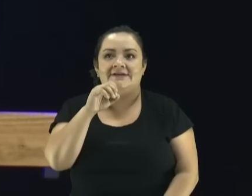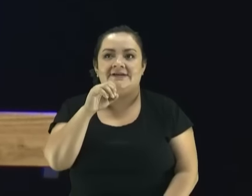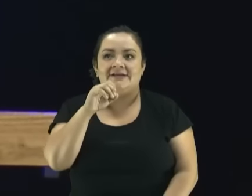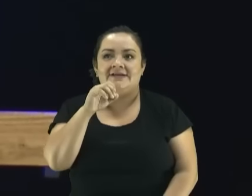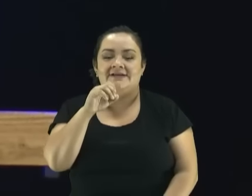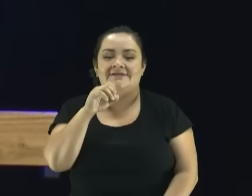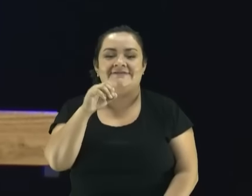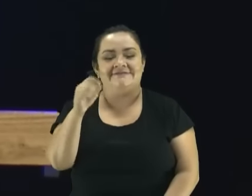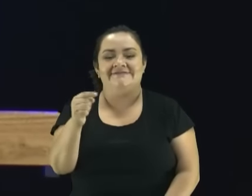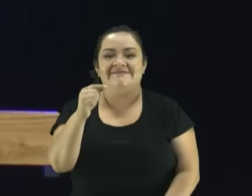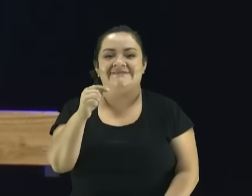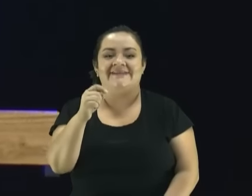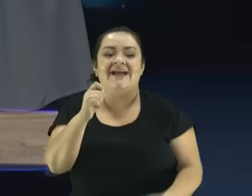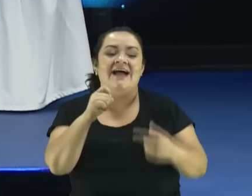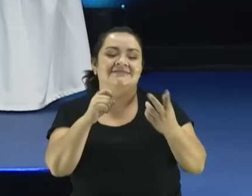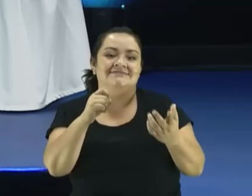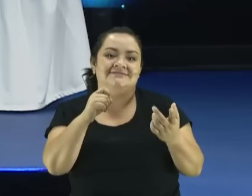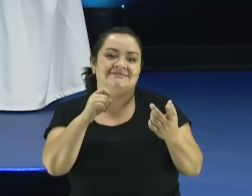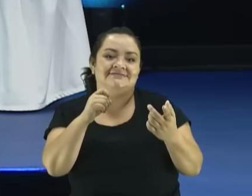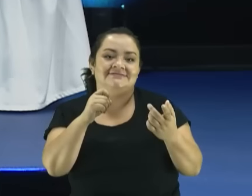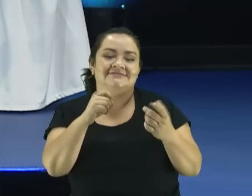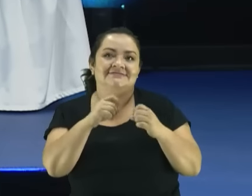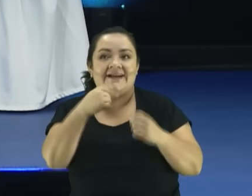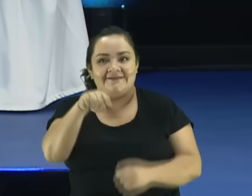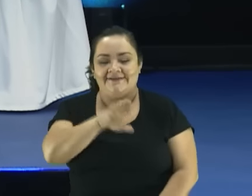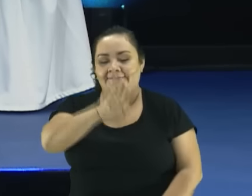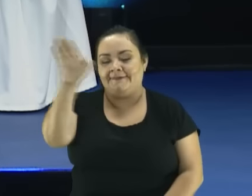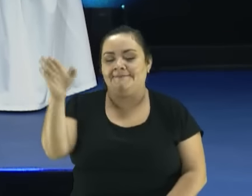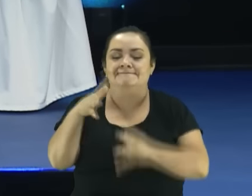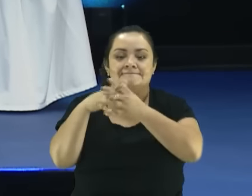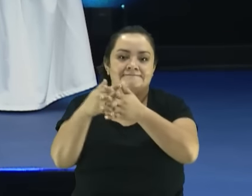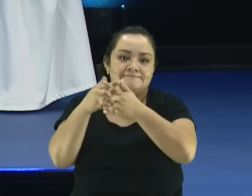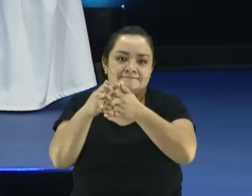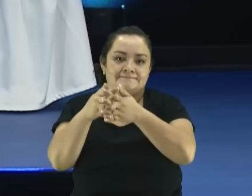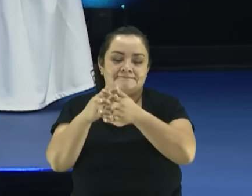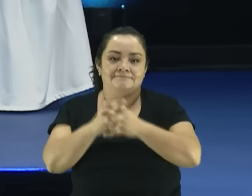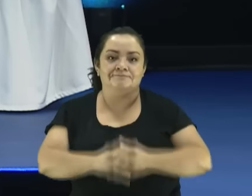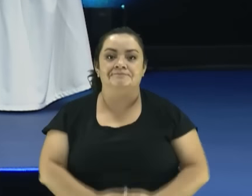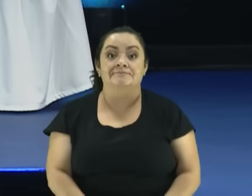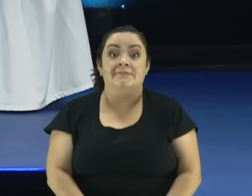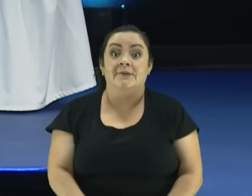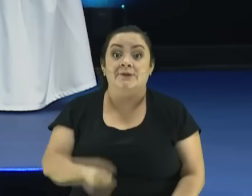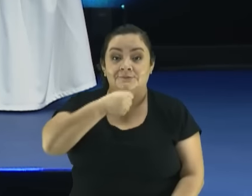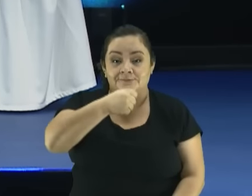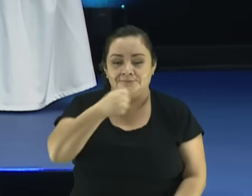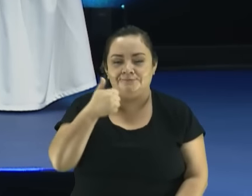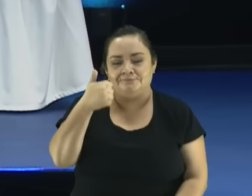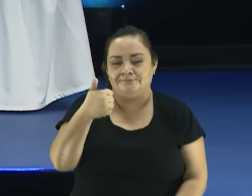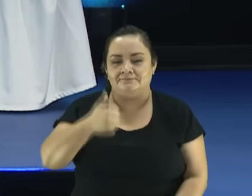la colonia mick una buena